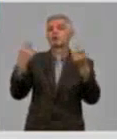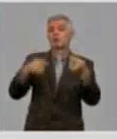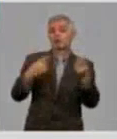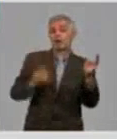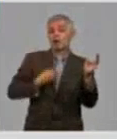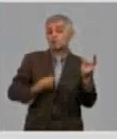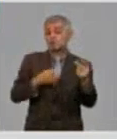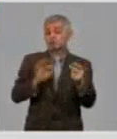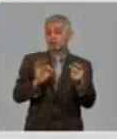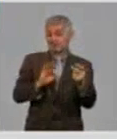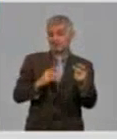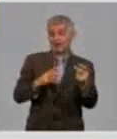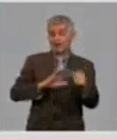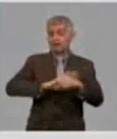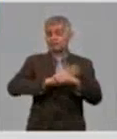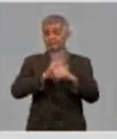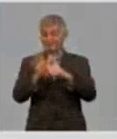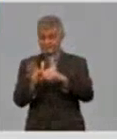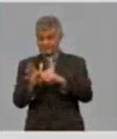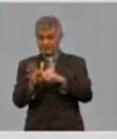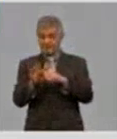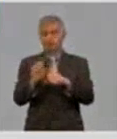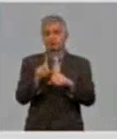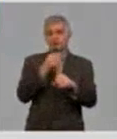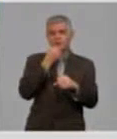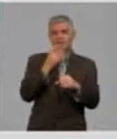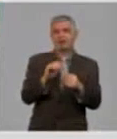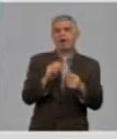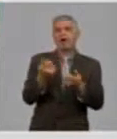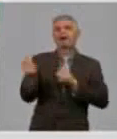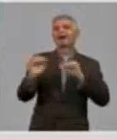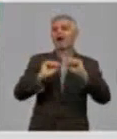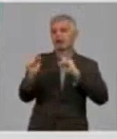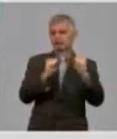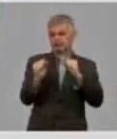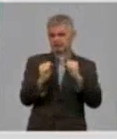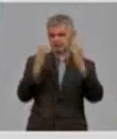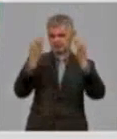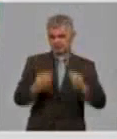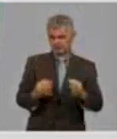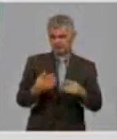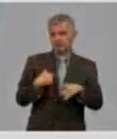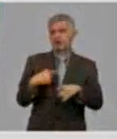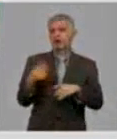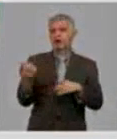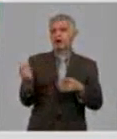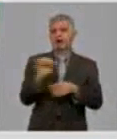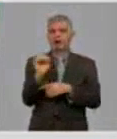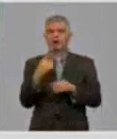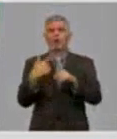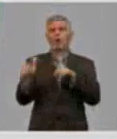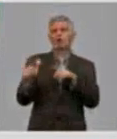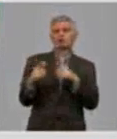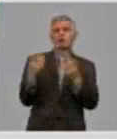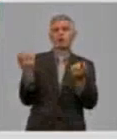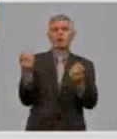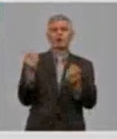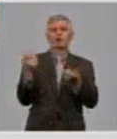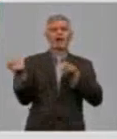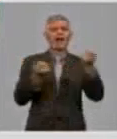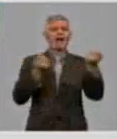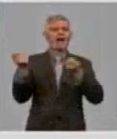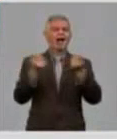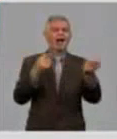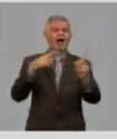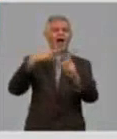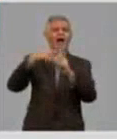combate, al enfrentamiento de la COVID. Y asimismo se mantendrá el apoyo de salud de servicios de ambulancia, al tiempo que se garantizan